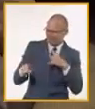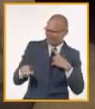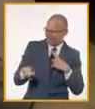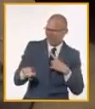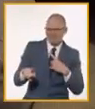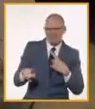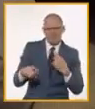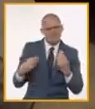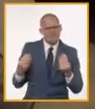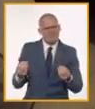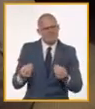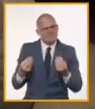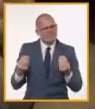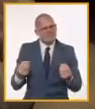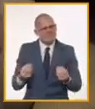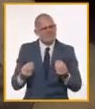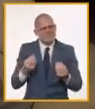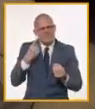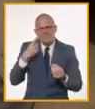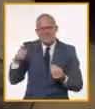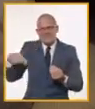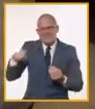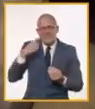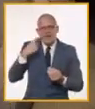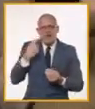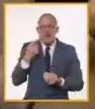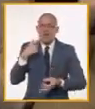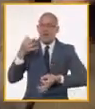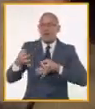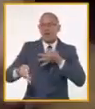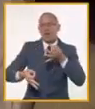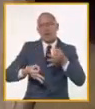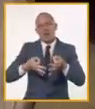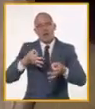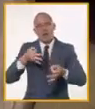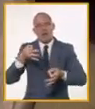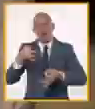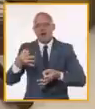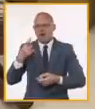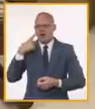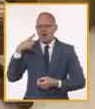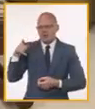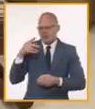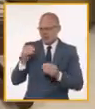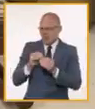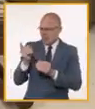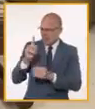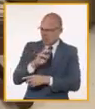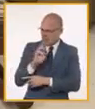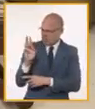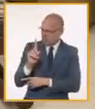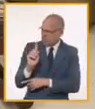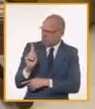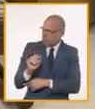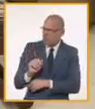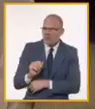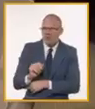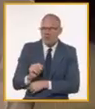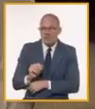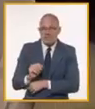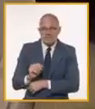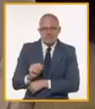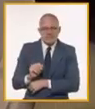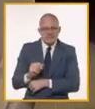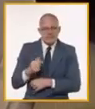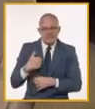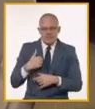intercambios de opiniones y de discursos, y que esto no es la revolución, y yo dije, esto se